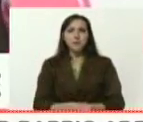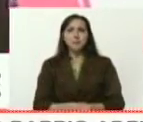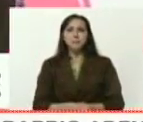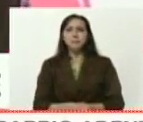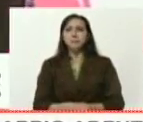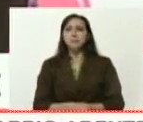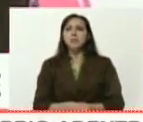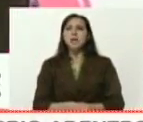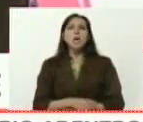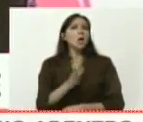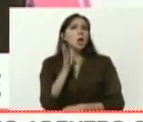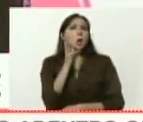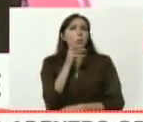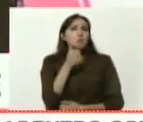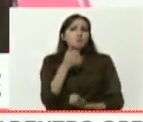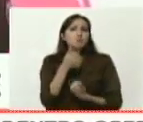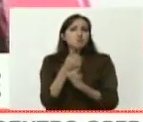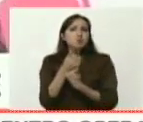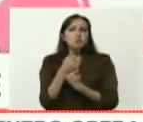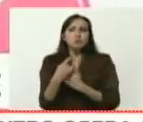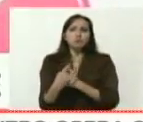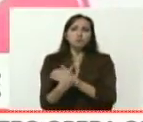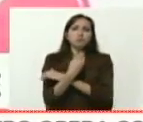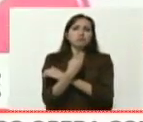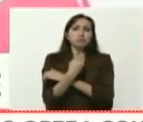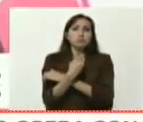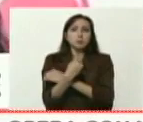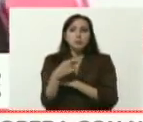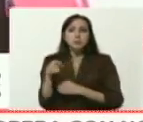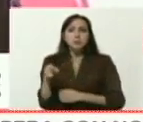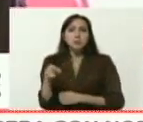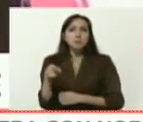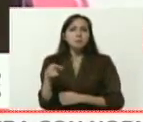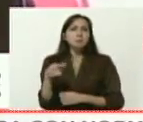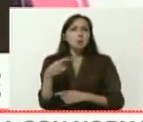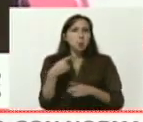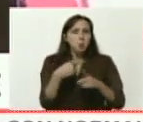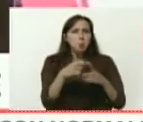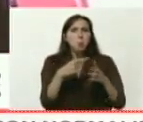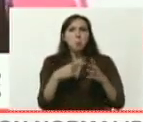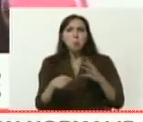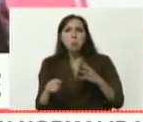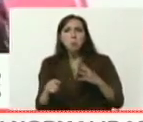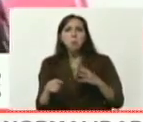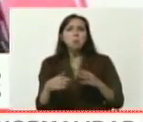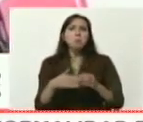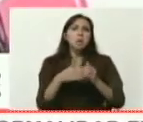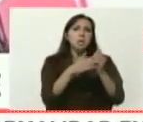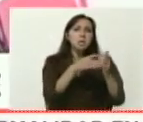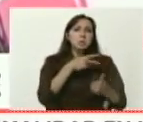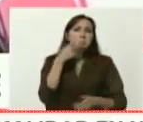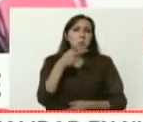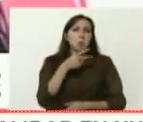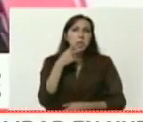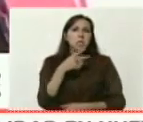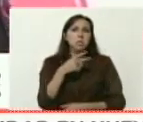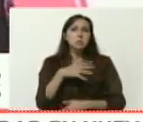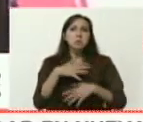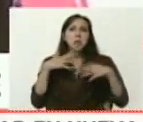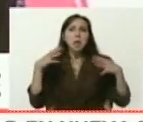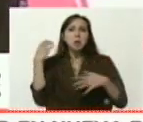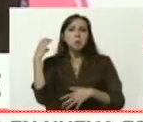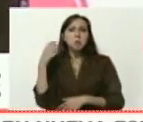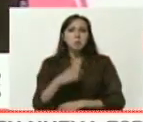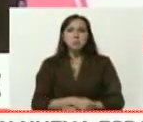y abandonado por la traición de los líderes políticos de la Gran Colombia, y en una